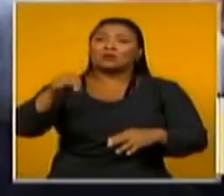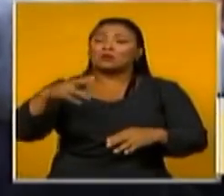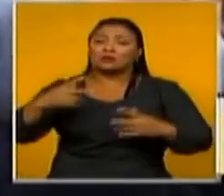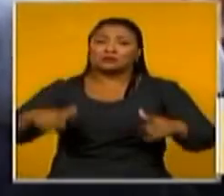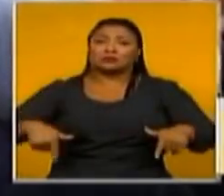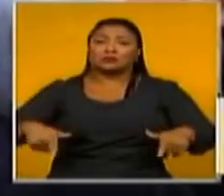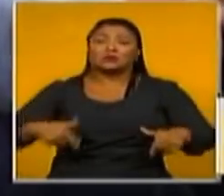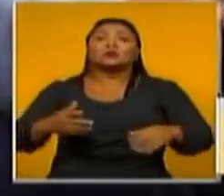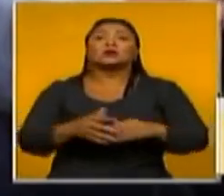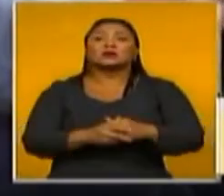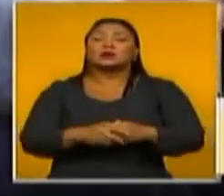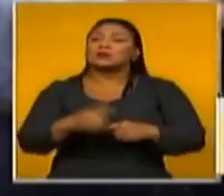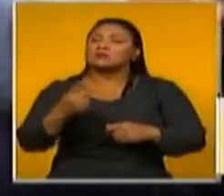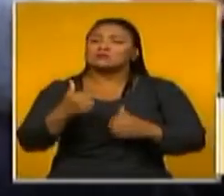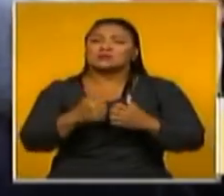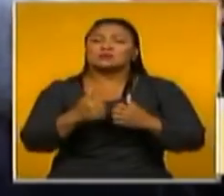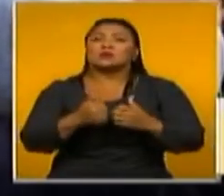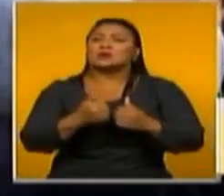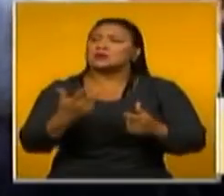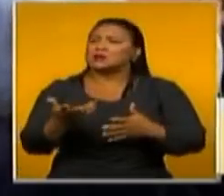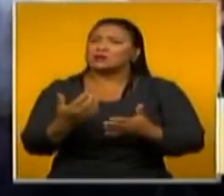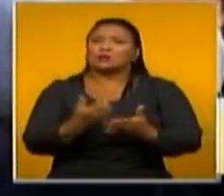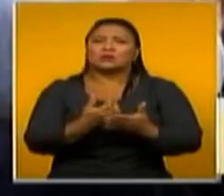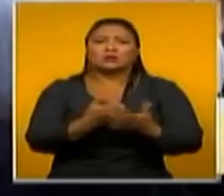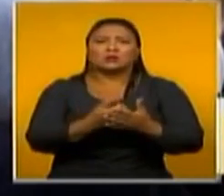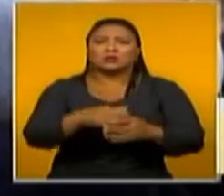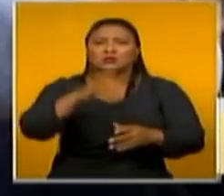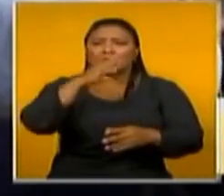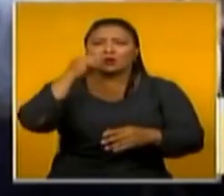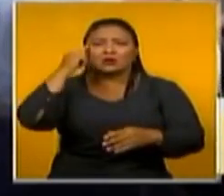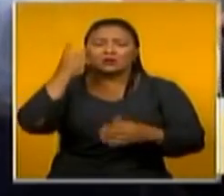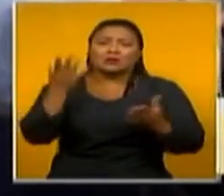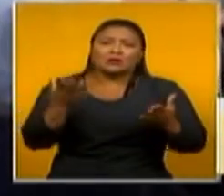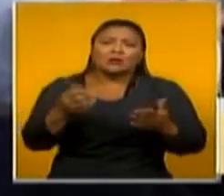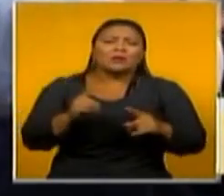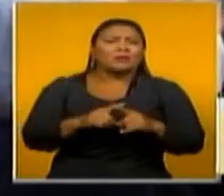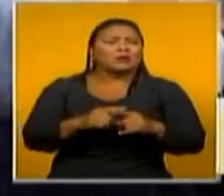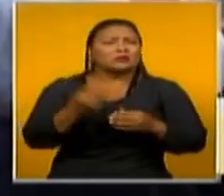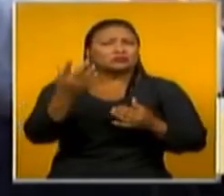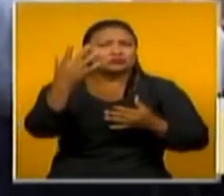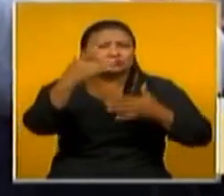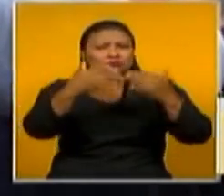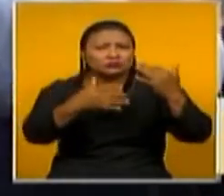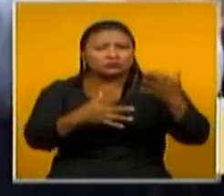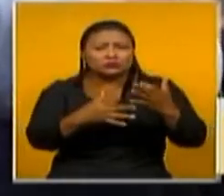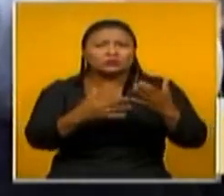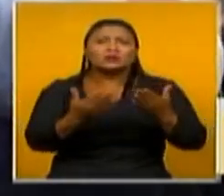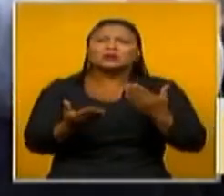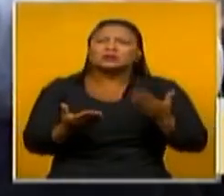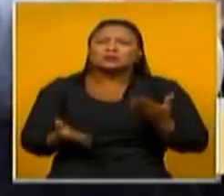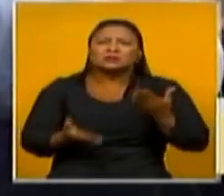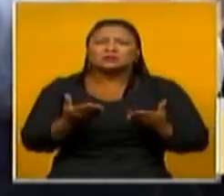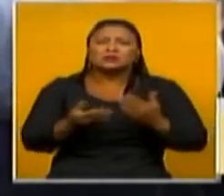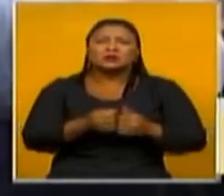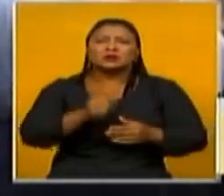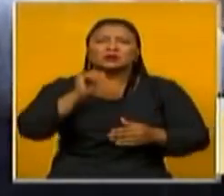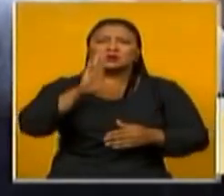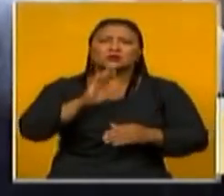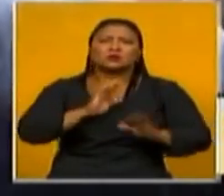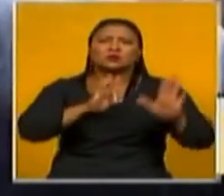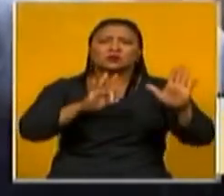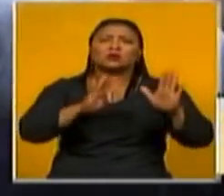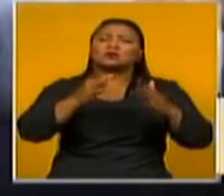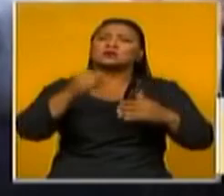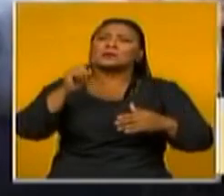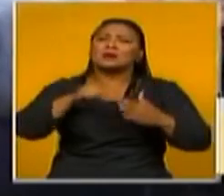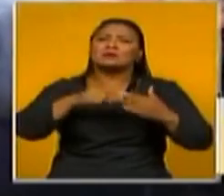con el mismo equipo económico de Rafael Correa, nos indica que la cifra llega a 58 mil